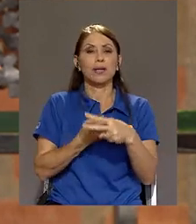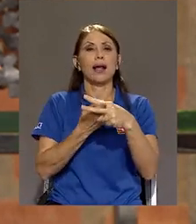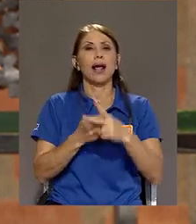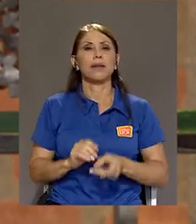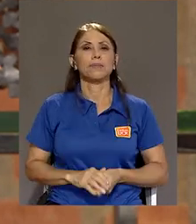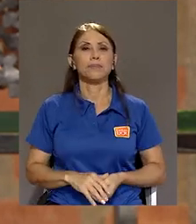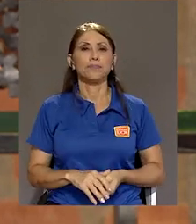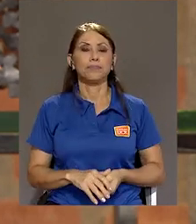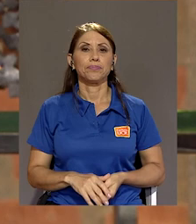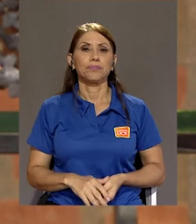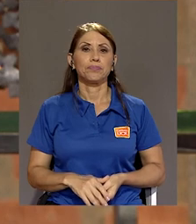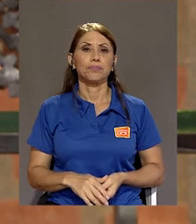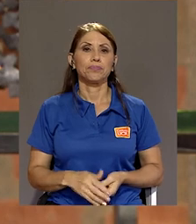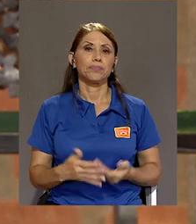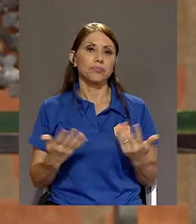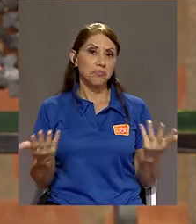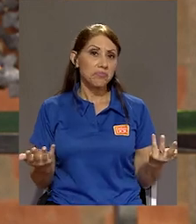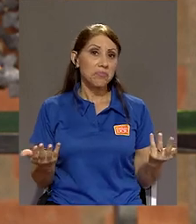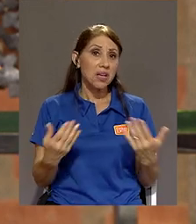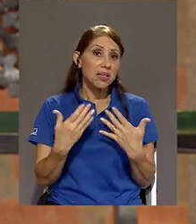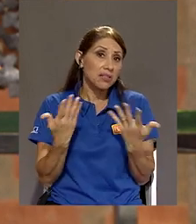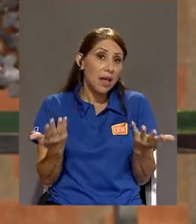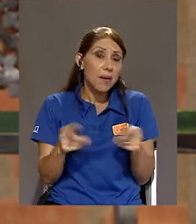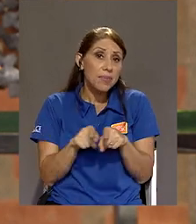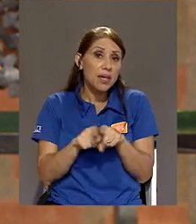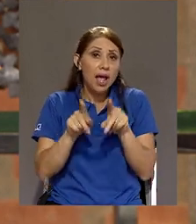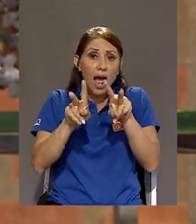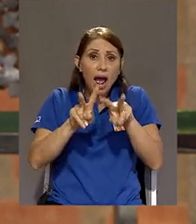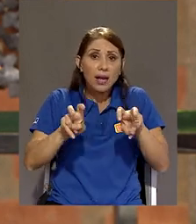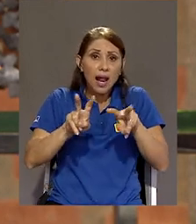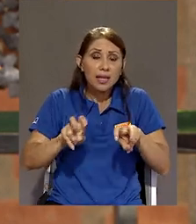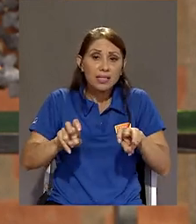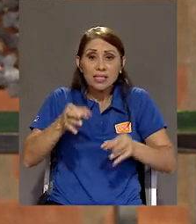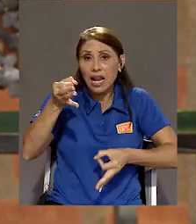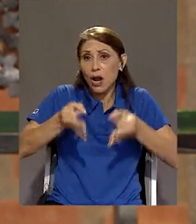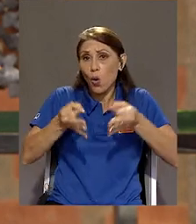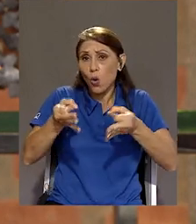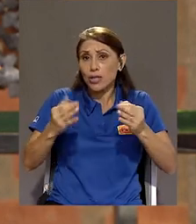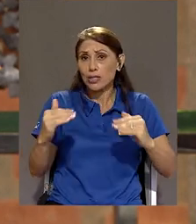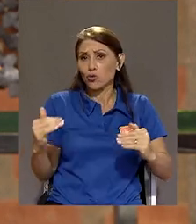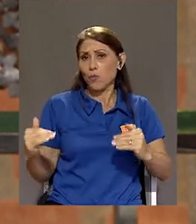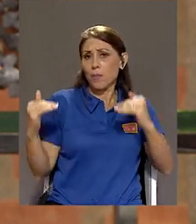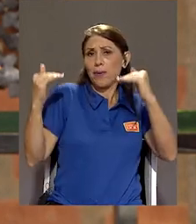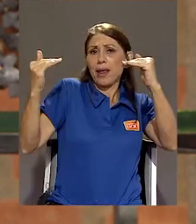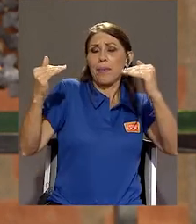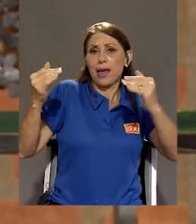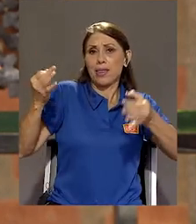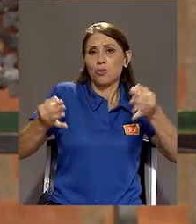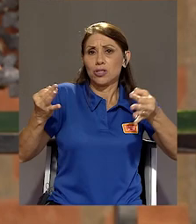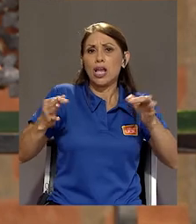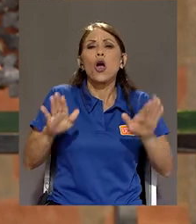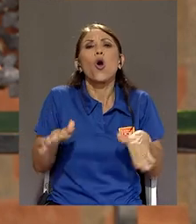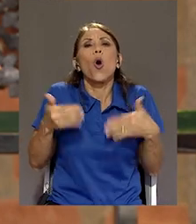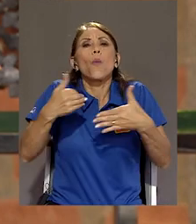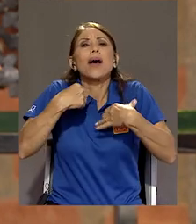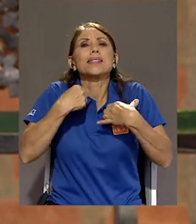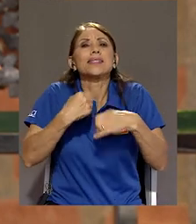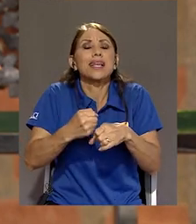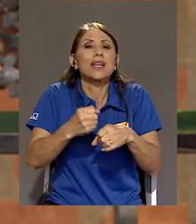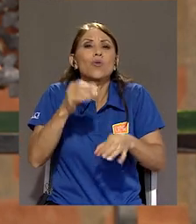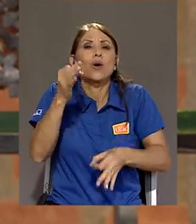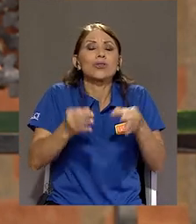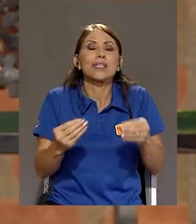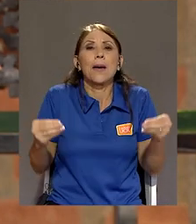arrancar. Habrá el análisis de la Corte Suprema de Justicia, cómo hacer una justicia más pronta,